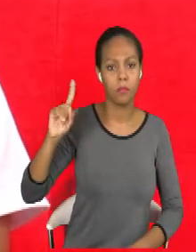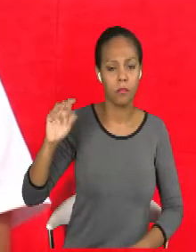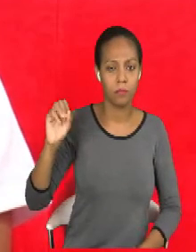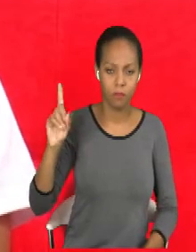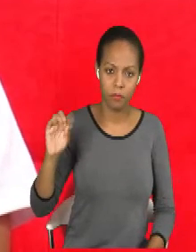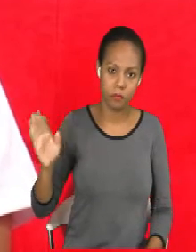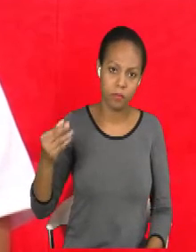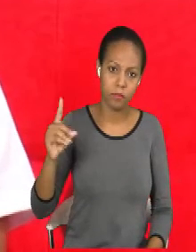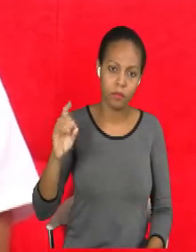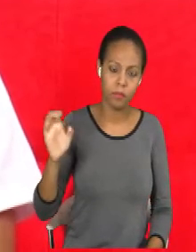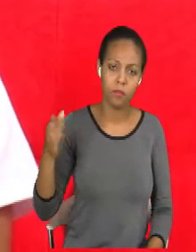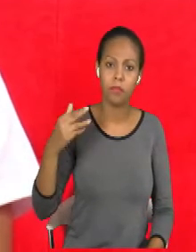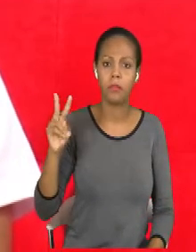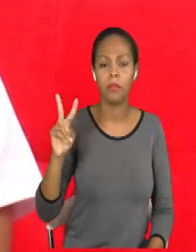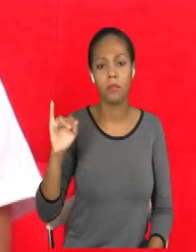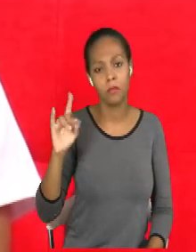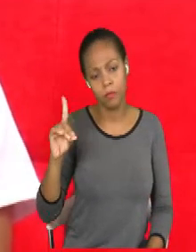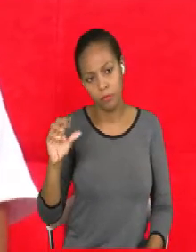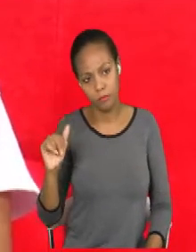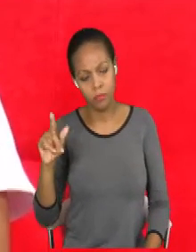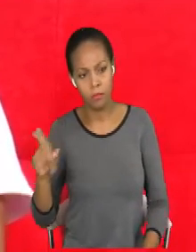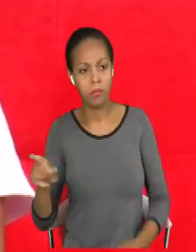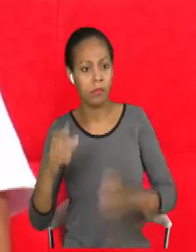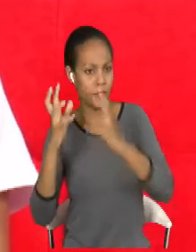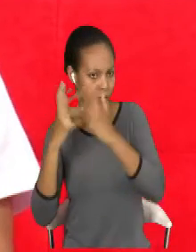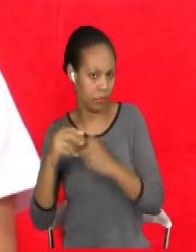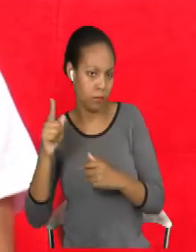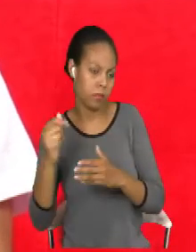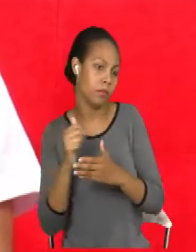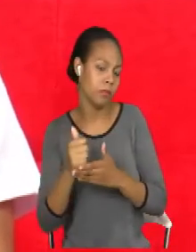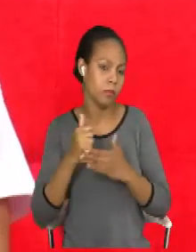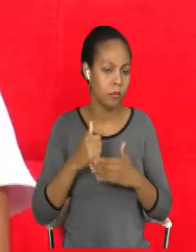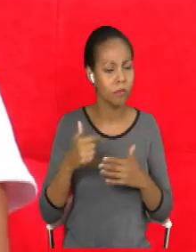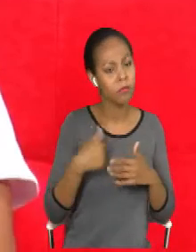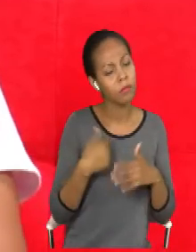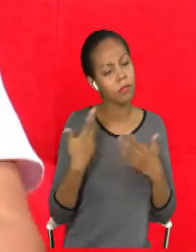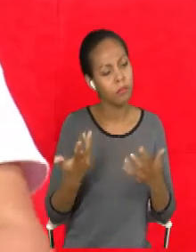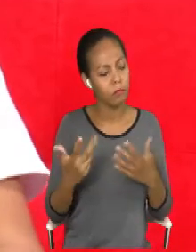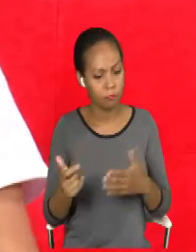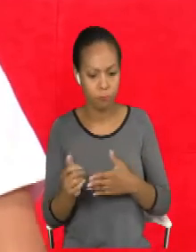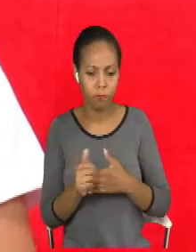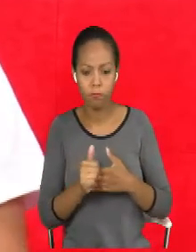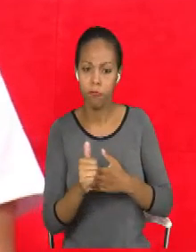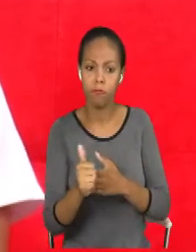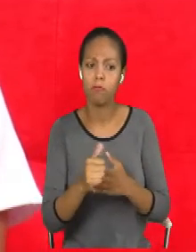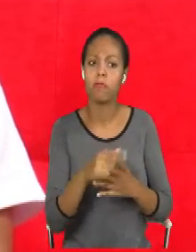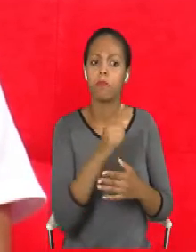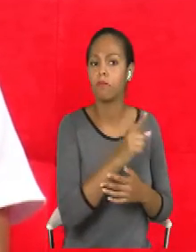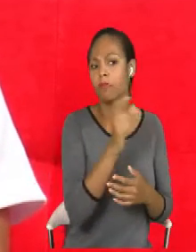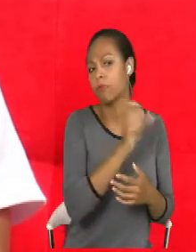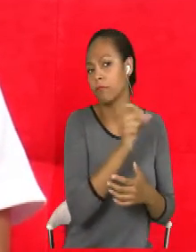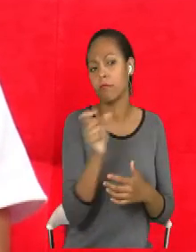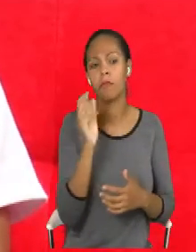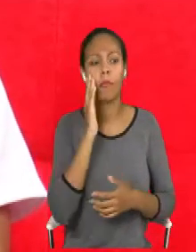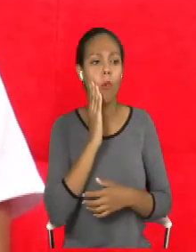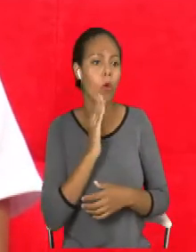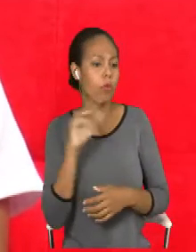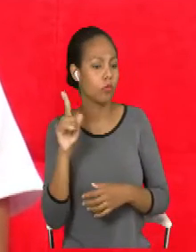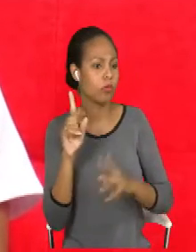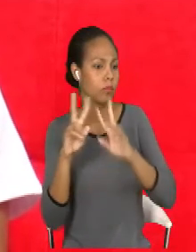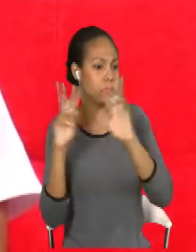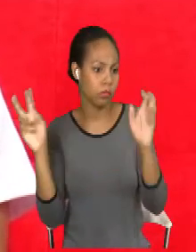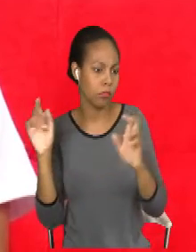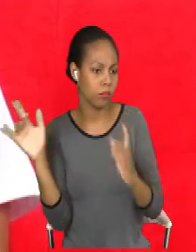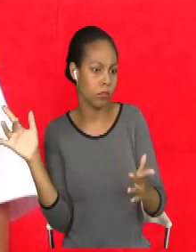nosotros y es aquellas personas que nos enseñan a cómo direccionar a esos jóvenes del tema Alfa. Y pues